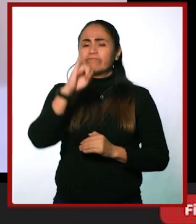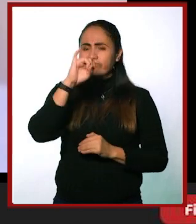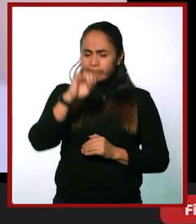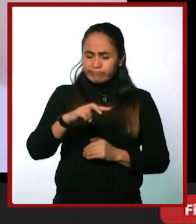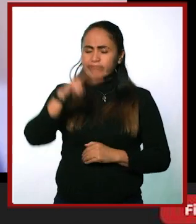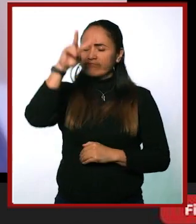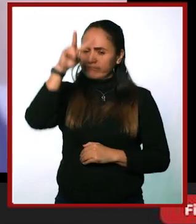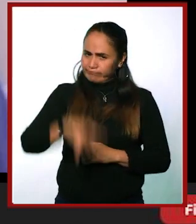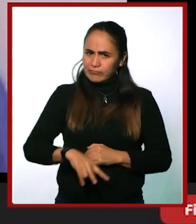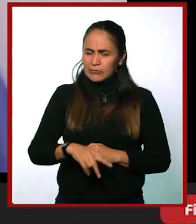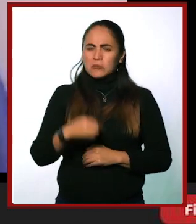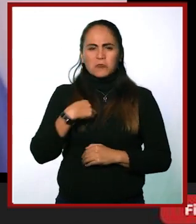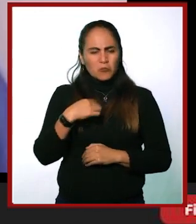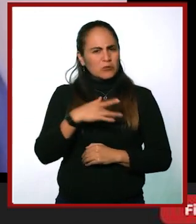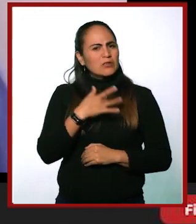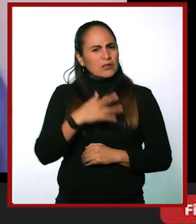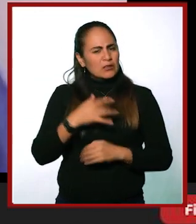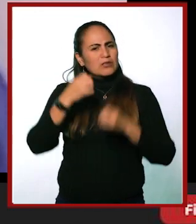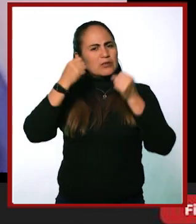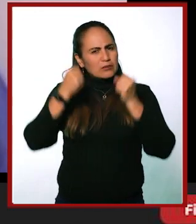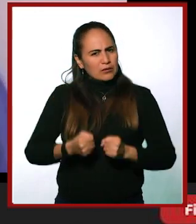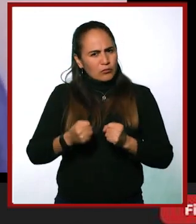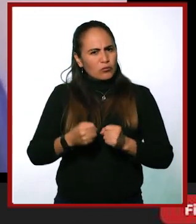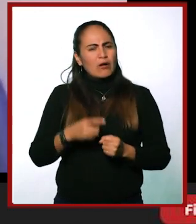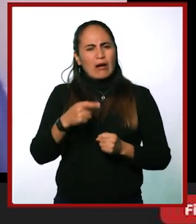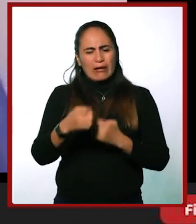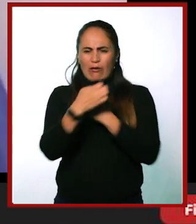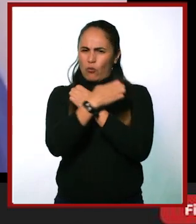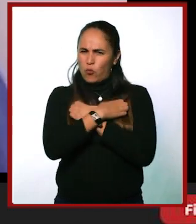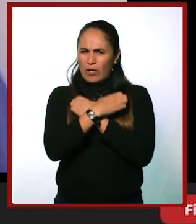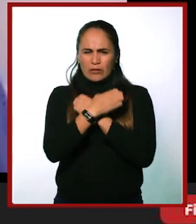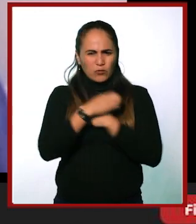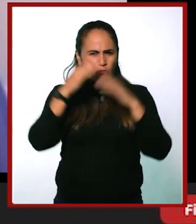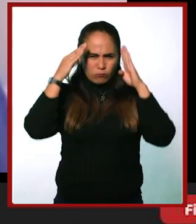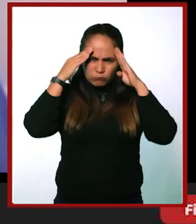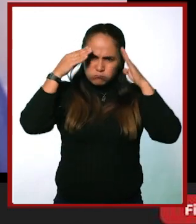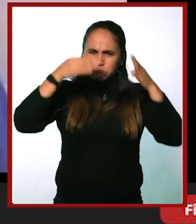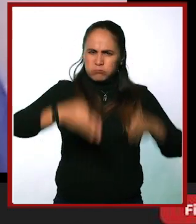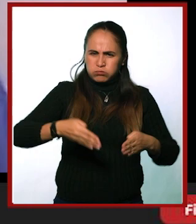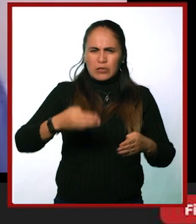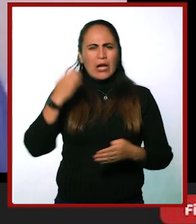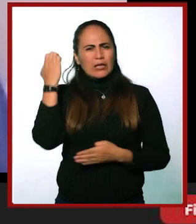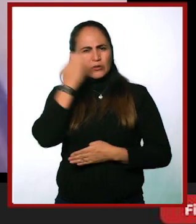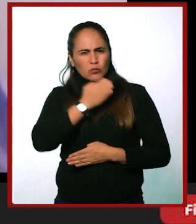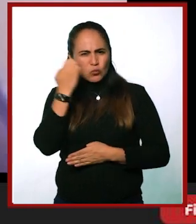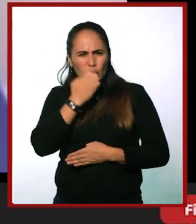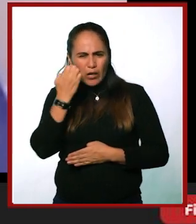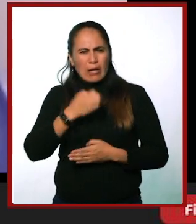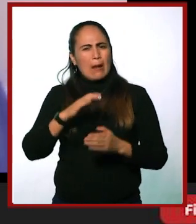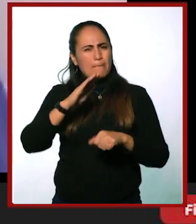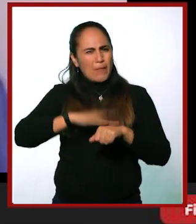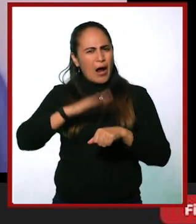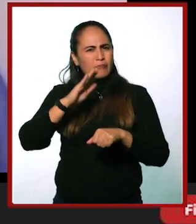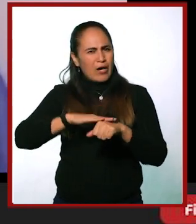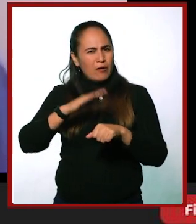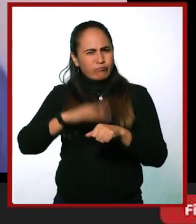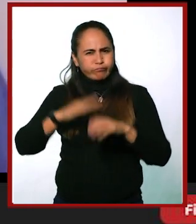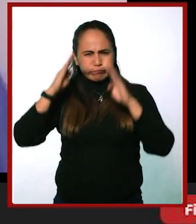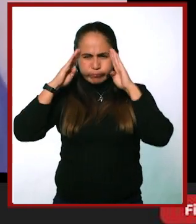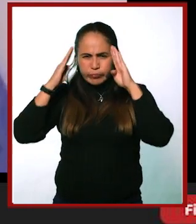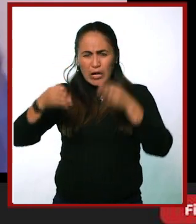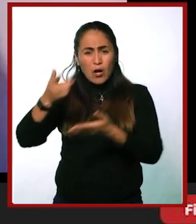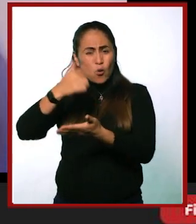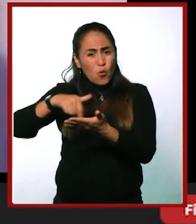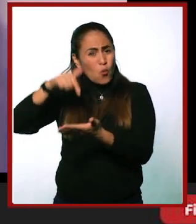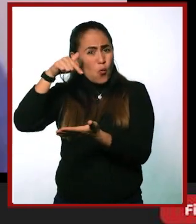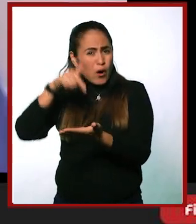Definitivamente yo creo que hay que seguirle apostando a la educación, hay que seguirle apostando a la escuela, creer que es